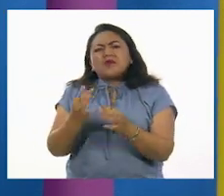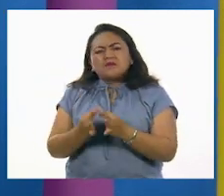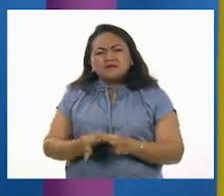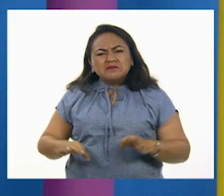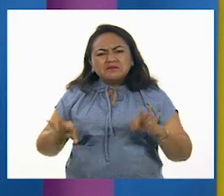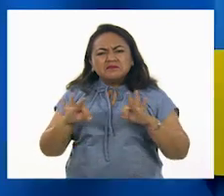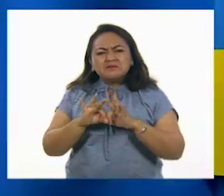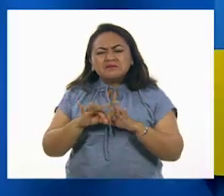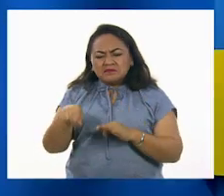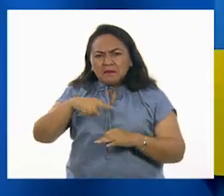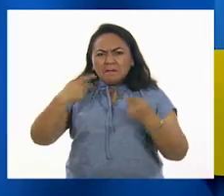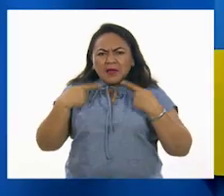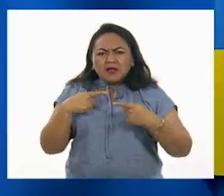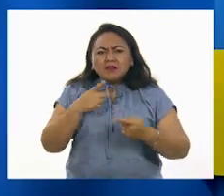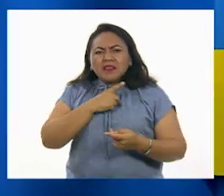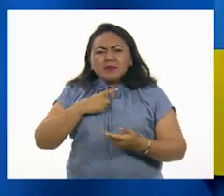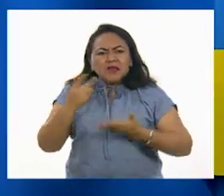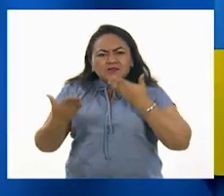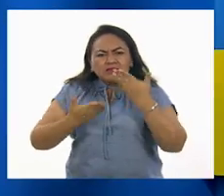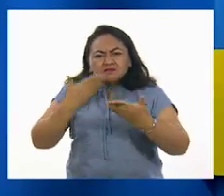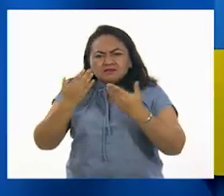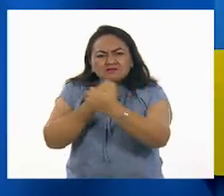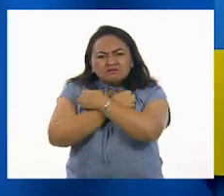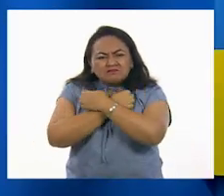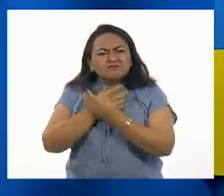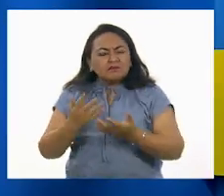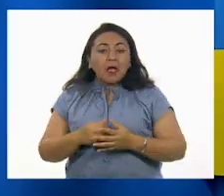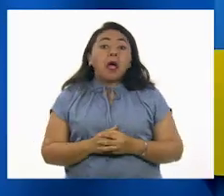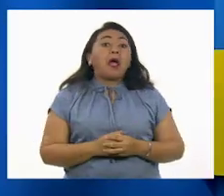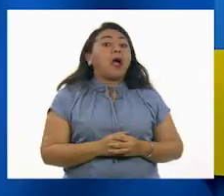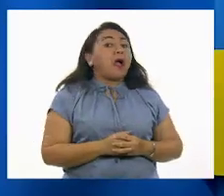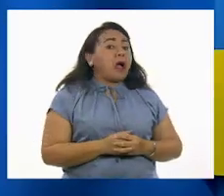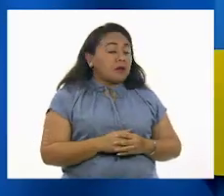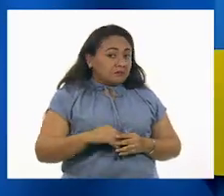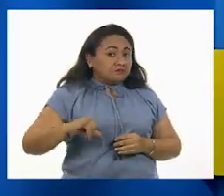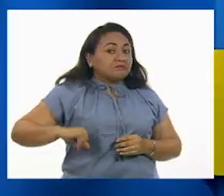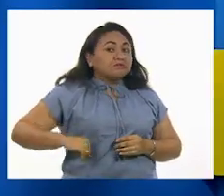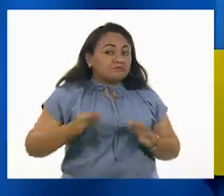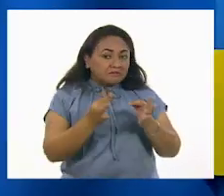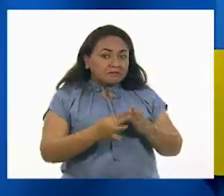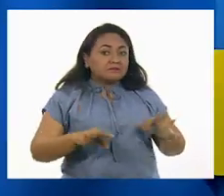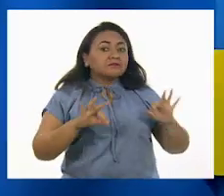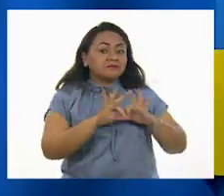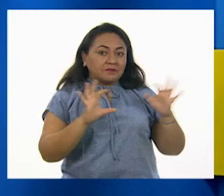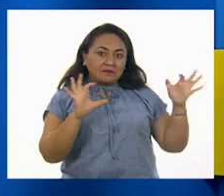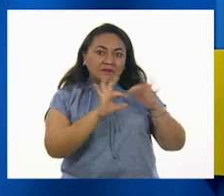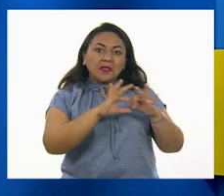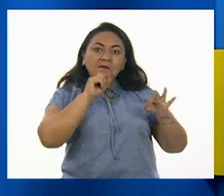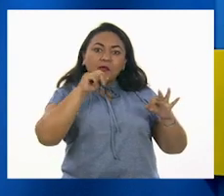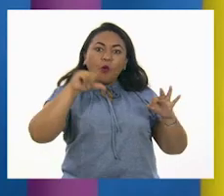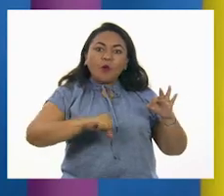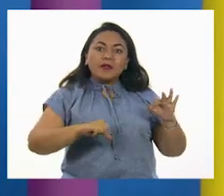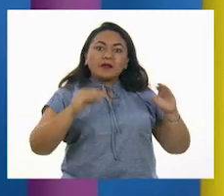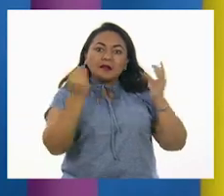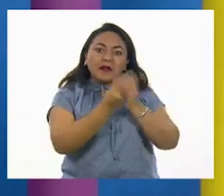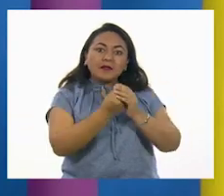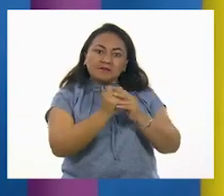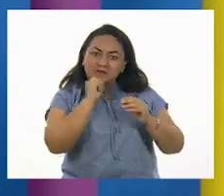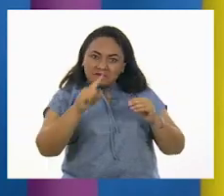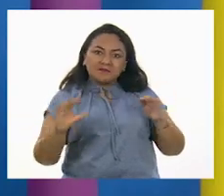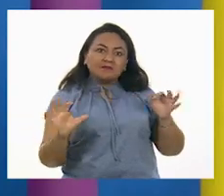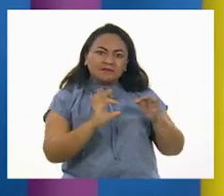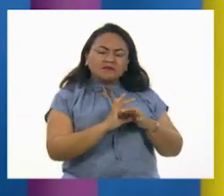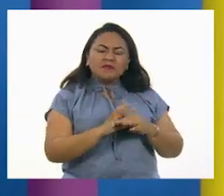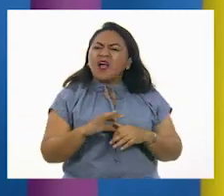una persona? Qué interesante pregunta. Y se relaciona además perfectamente con el tema que veremos hoy. ¿Ah, sí?